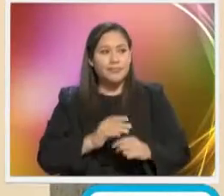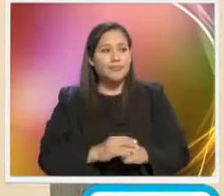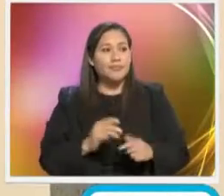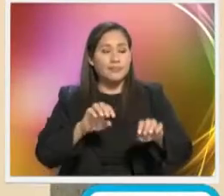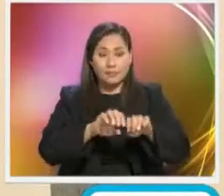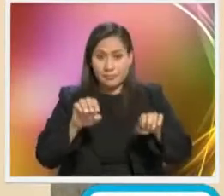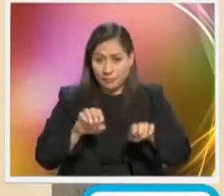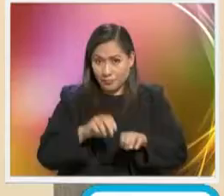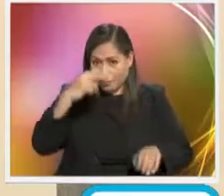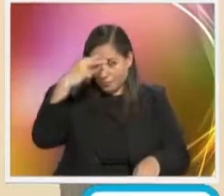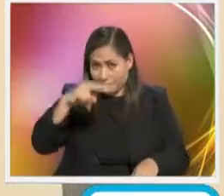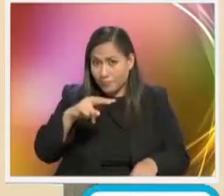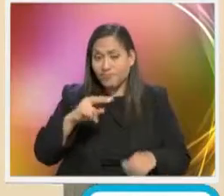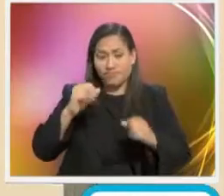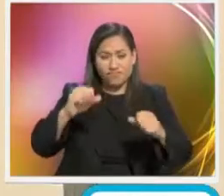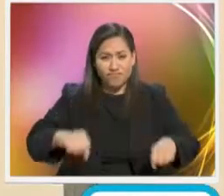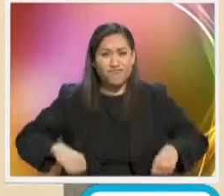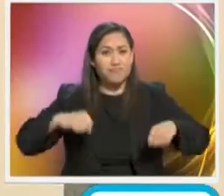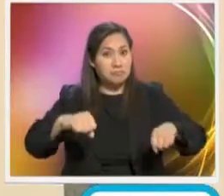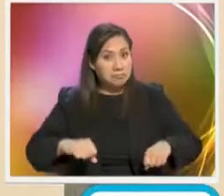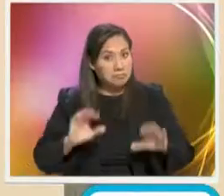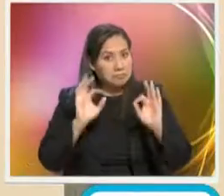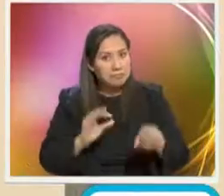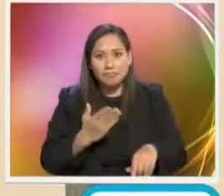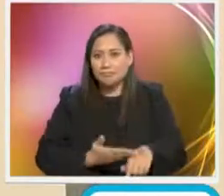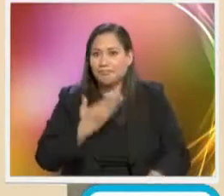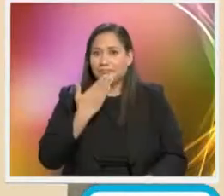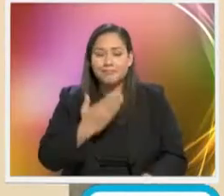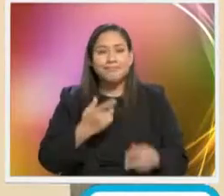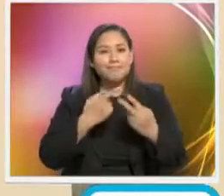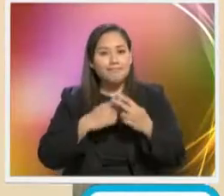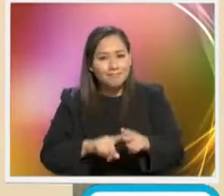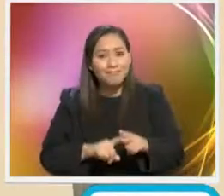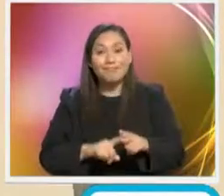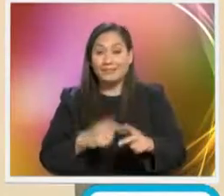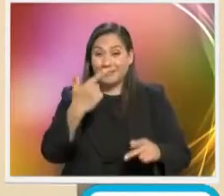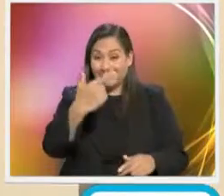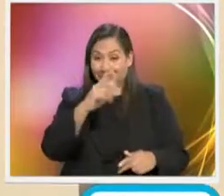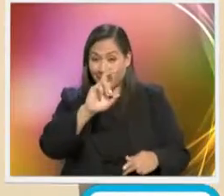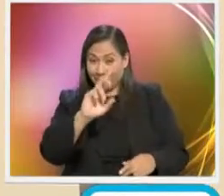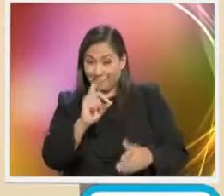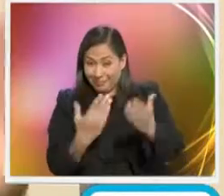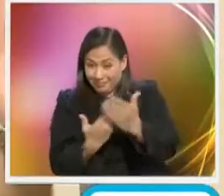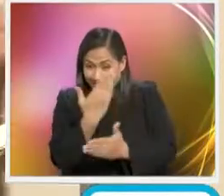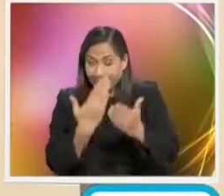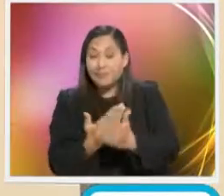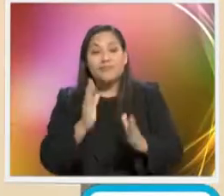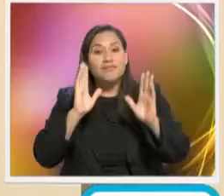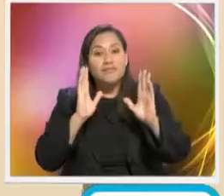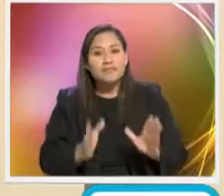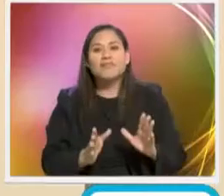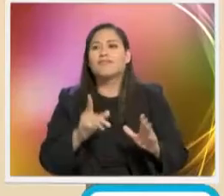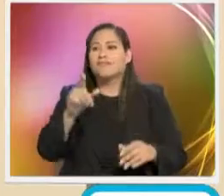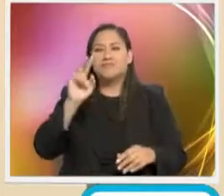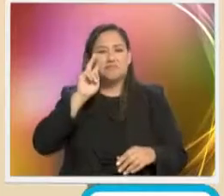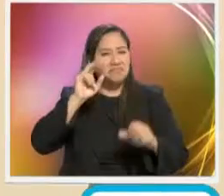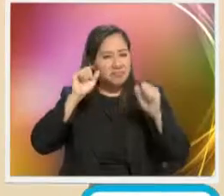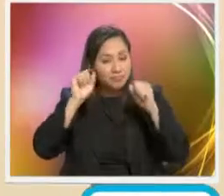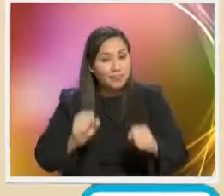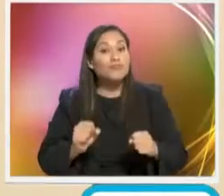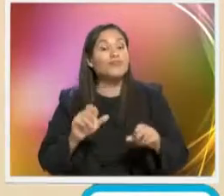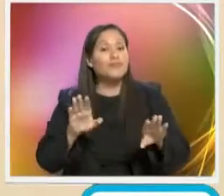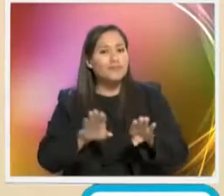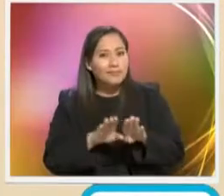el equipo mexicano de remo le fue muy bien desde este inicio. A las 7:30 de la mañana ya se había confirmado